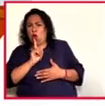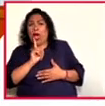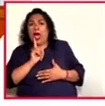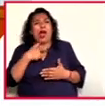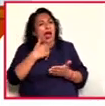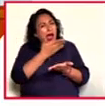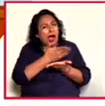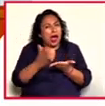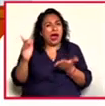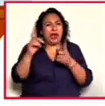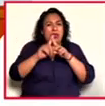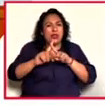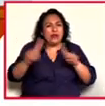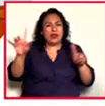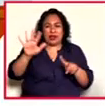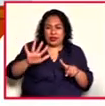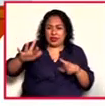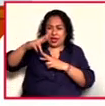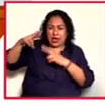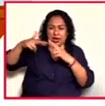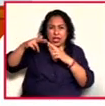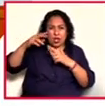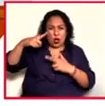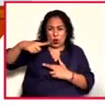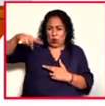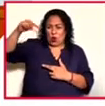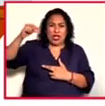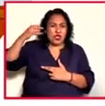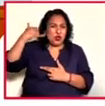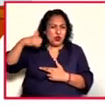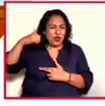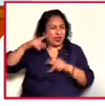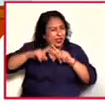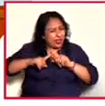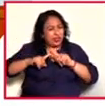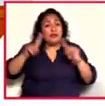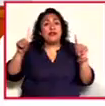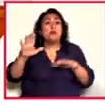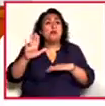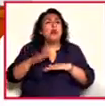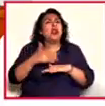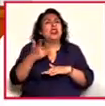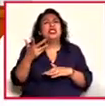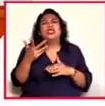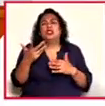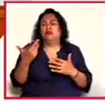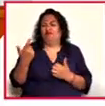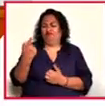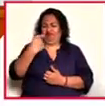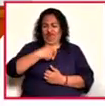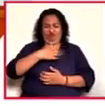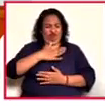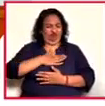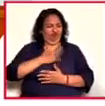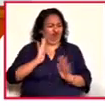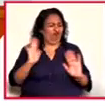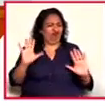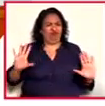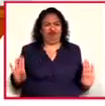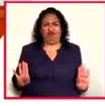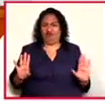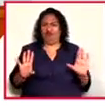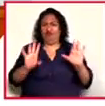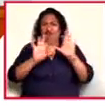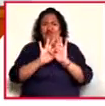es otra región muy, muy distinta, y que por eso no se siente identificada con el